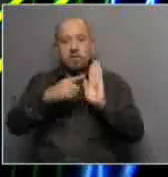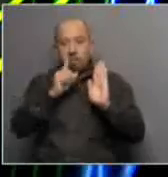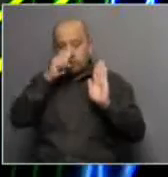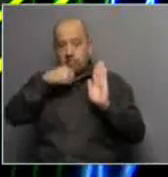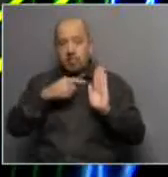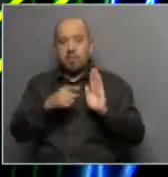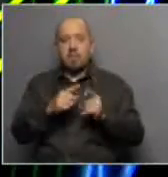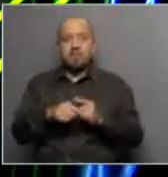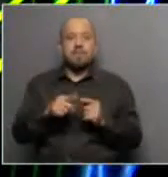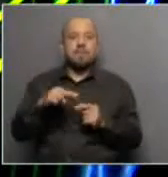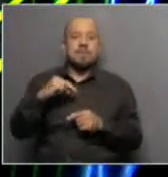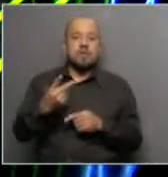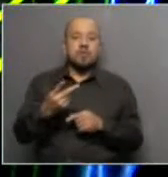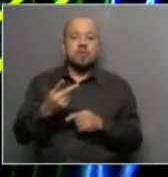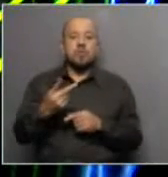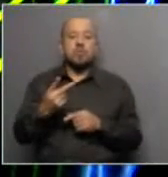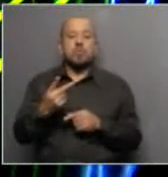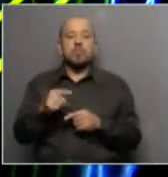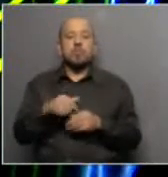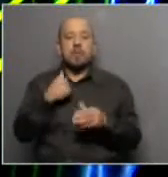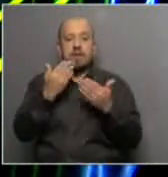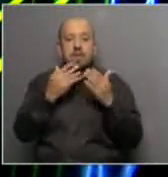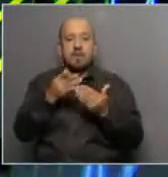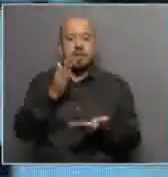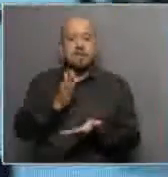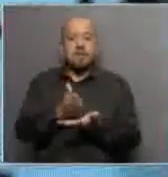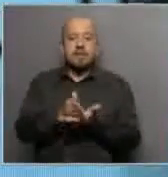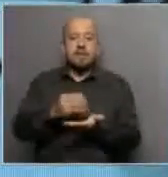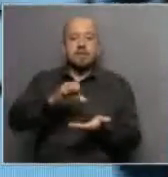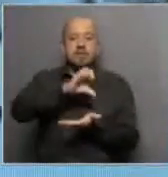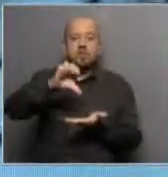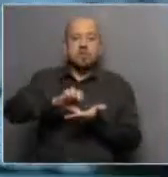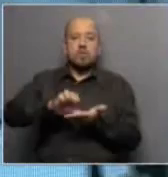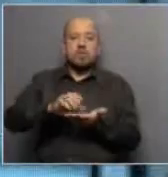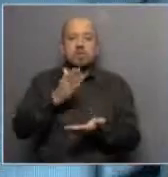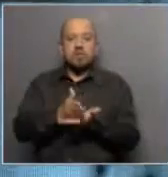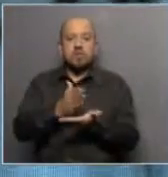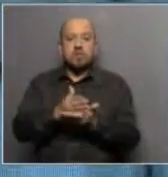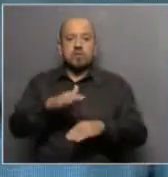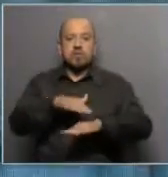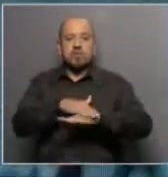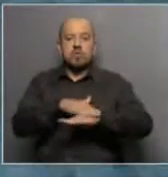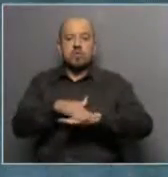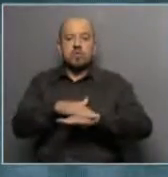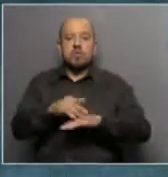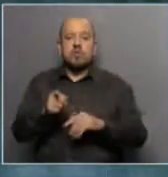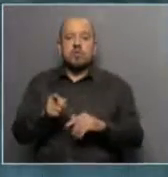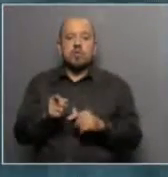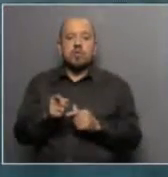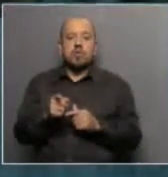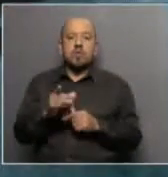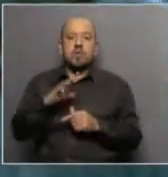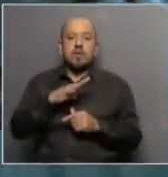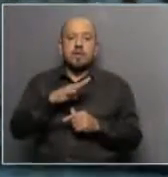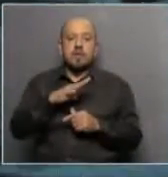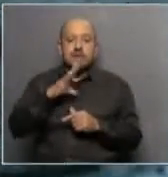realidad. Y lo segundo, para hablar del derecho a la ciudad, el derecho al suelo, todas cuestiones muy interesantes que plantearon las compañeras, hay que